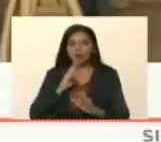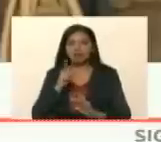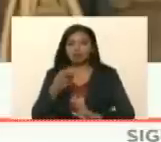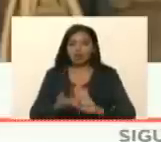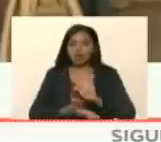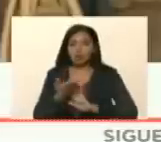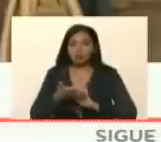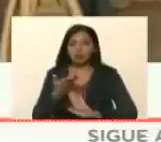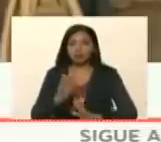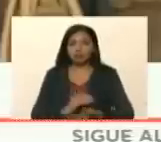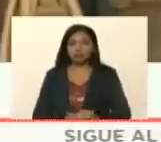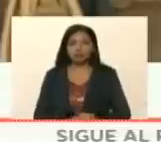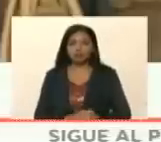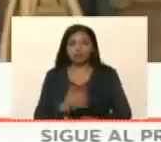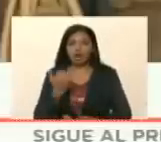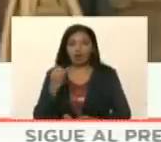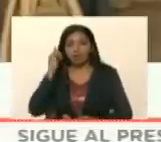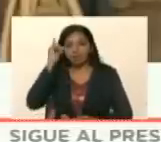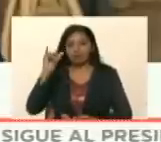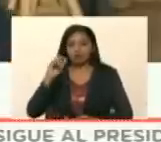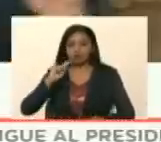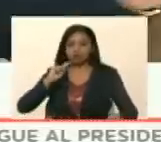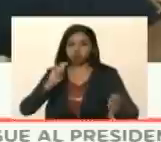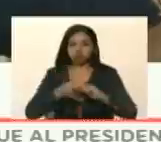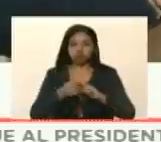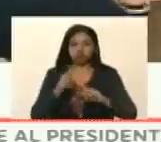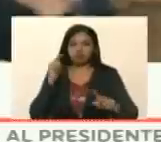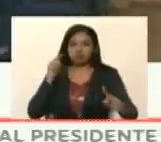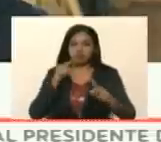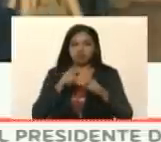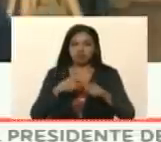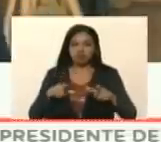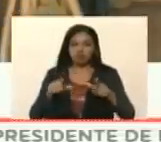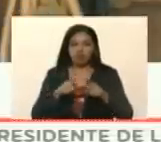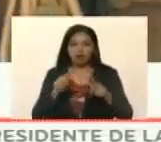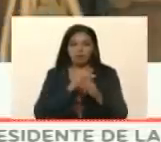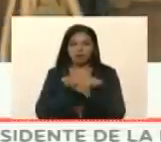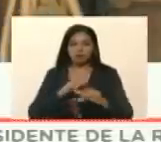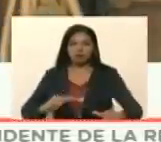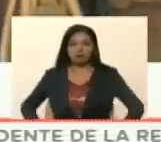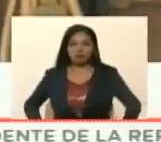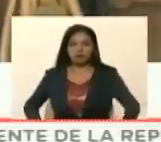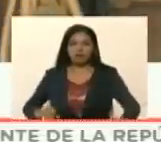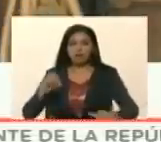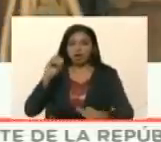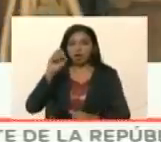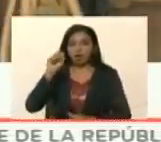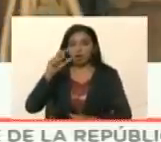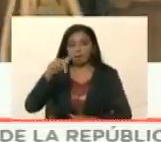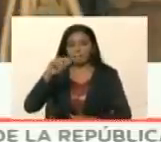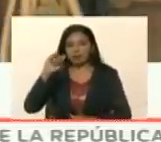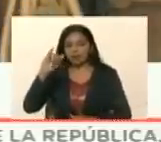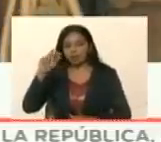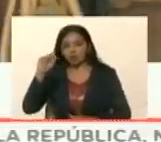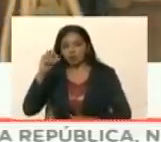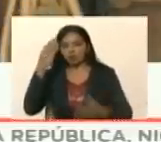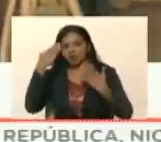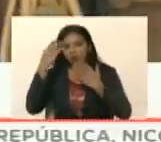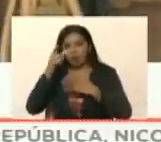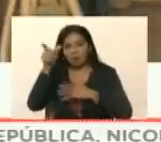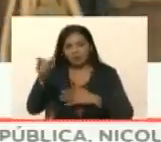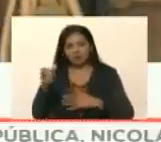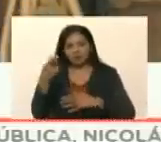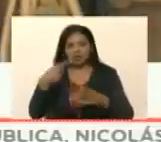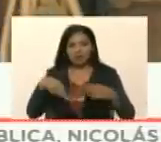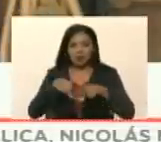importante. Ahora del Yaracuy, nos vamos directo ahí a Portuguesa, Ospino. Saludo a la gente de Ospino, en la